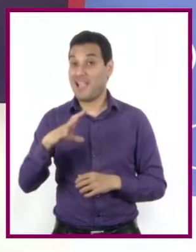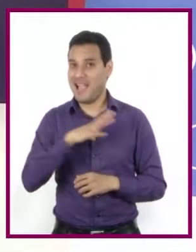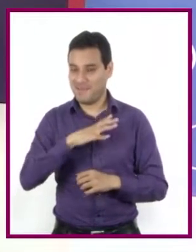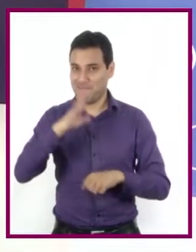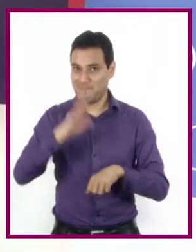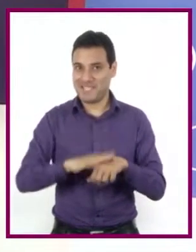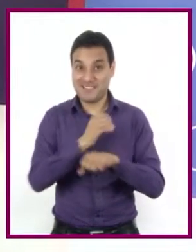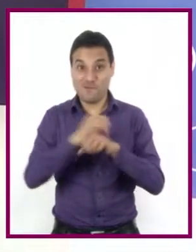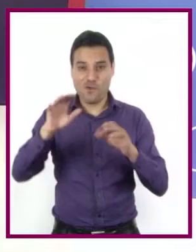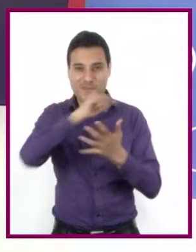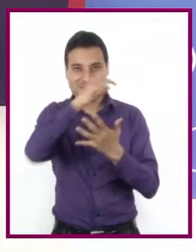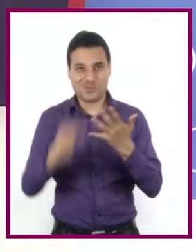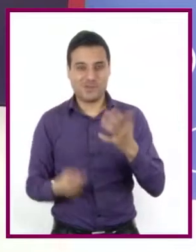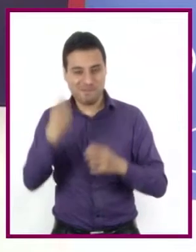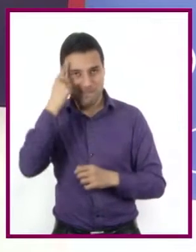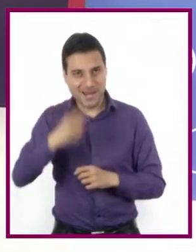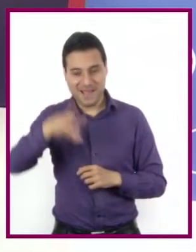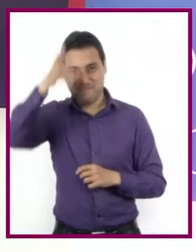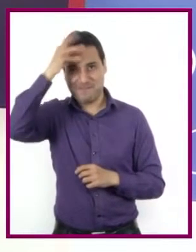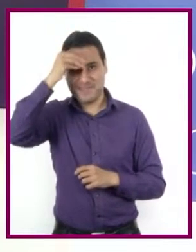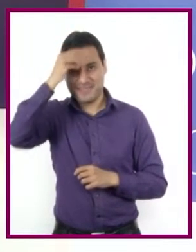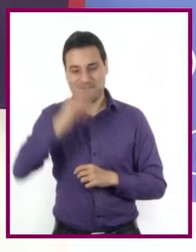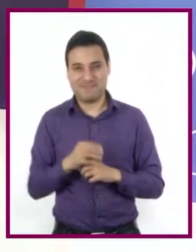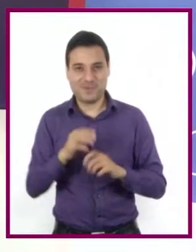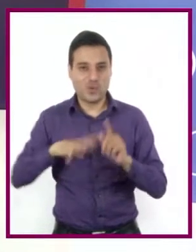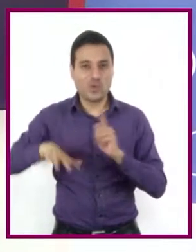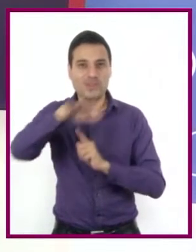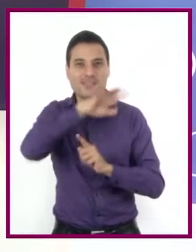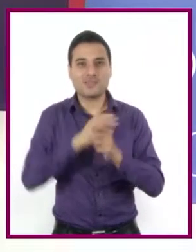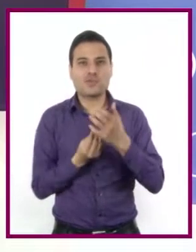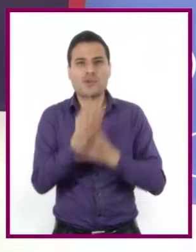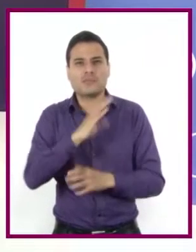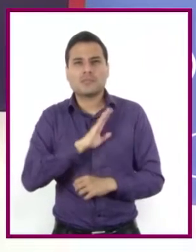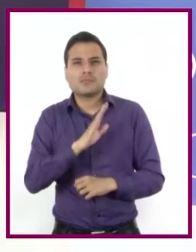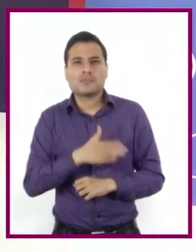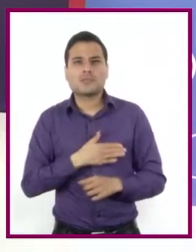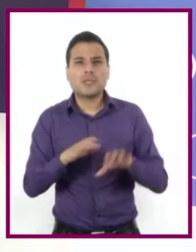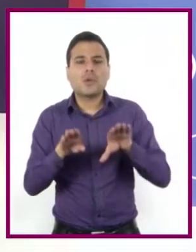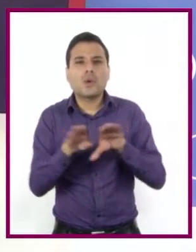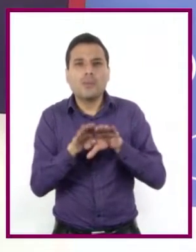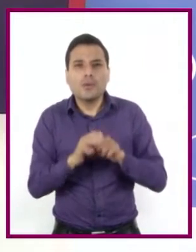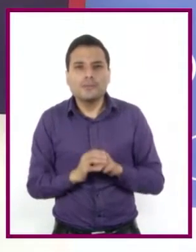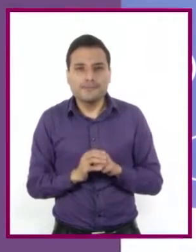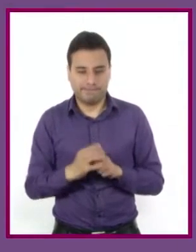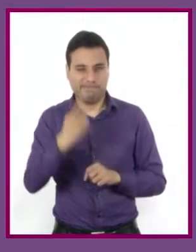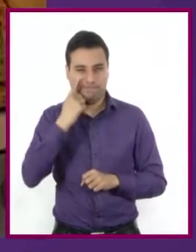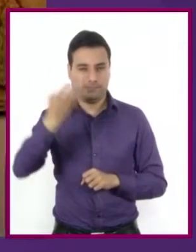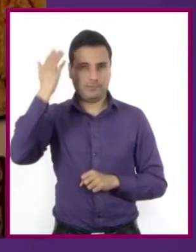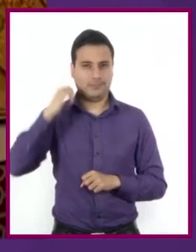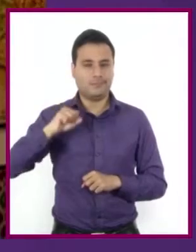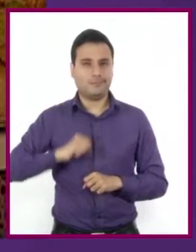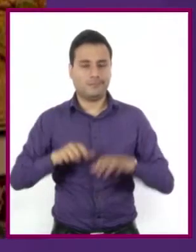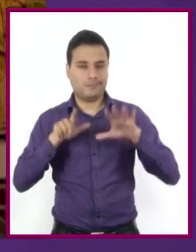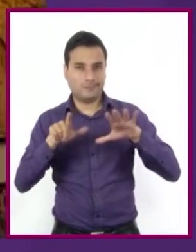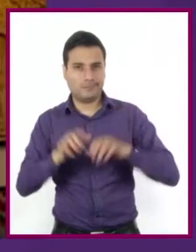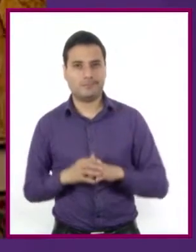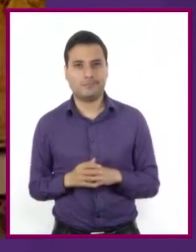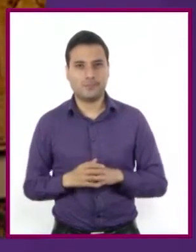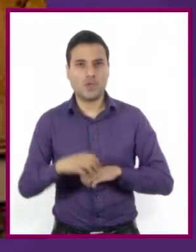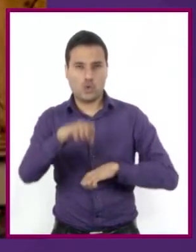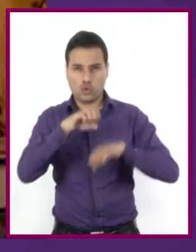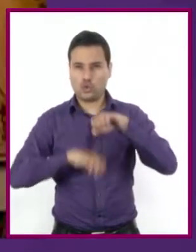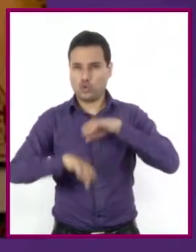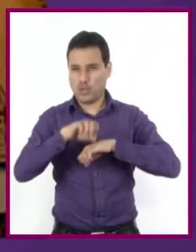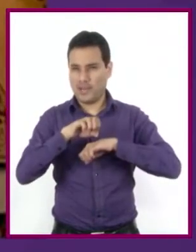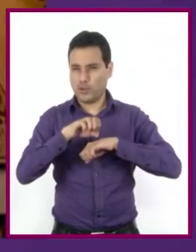más información para aprender más del contexto de la Nueva España en el siglo XVII. El Consulado de Comerciantes